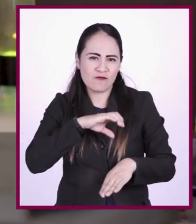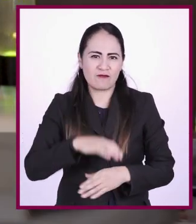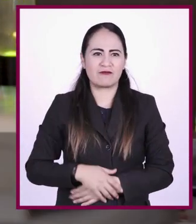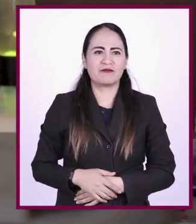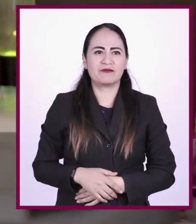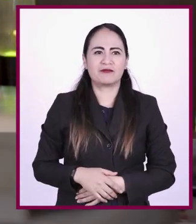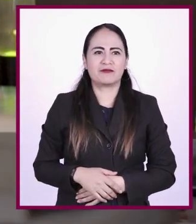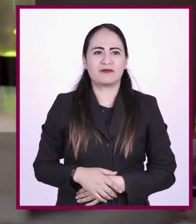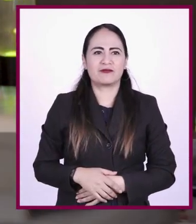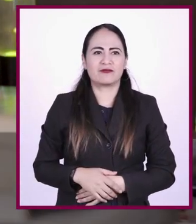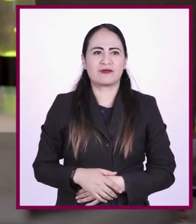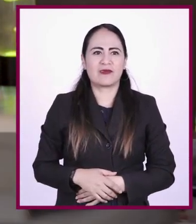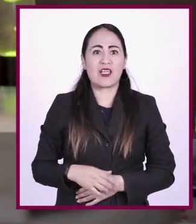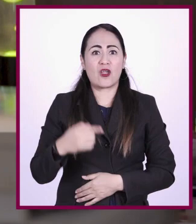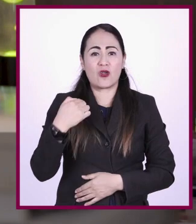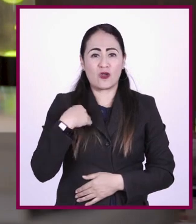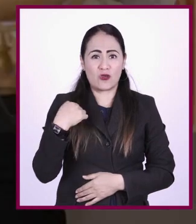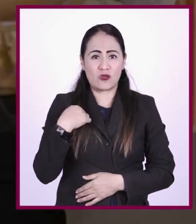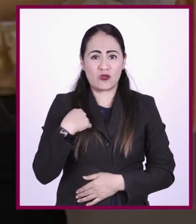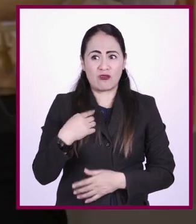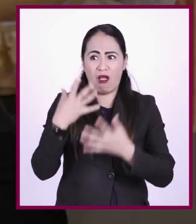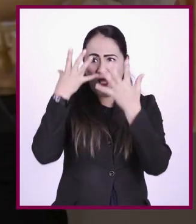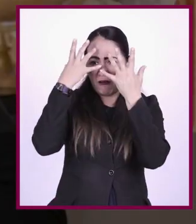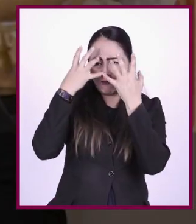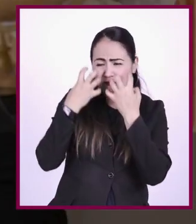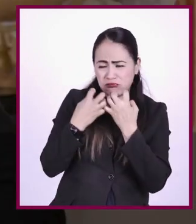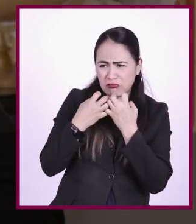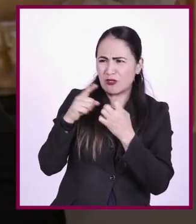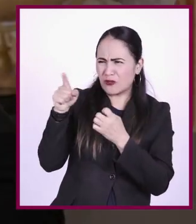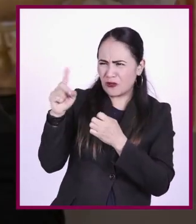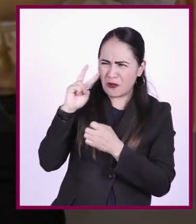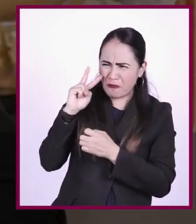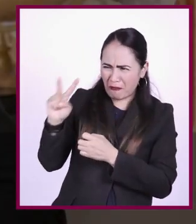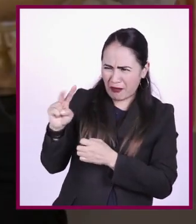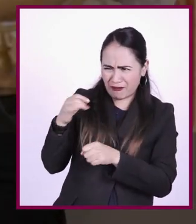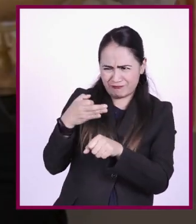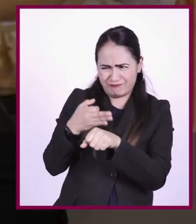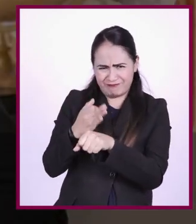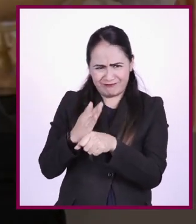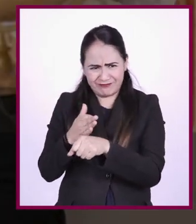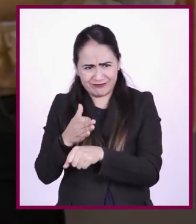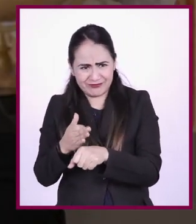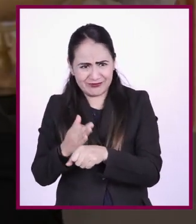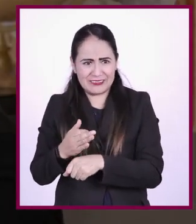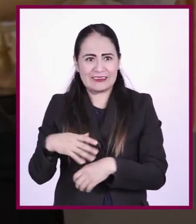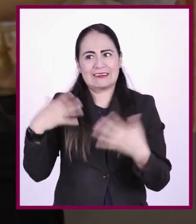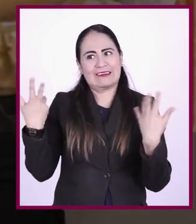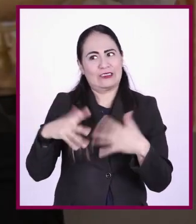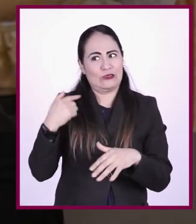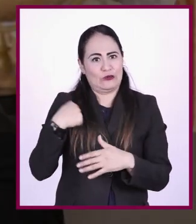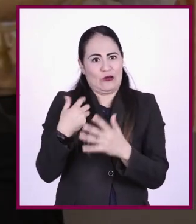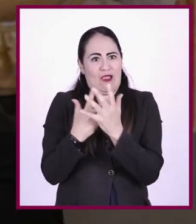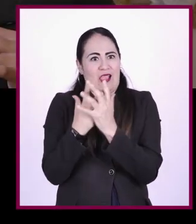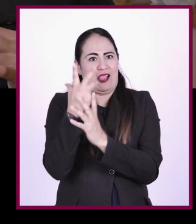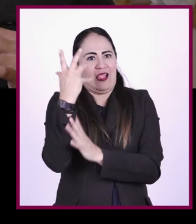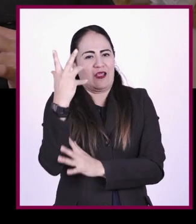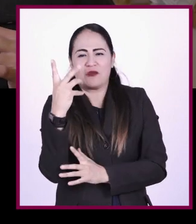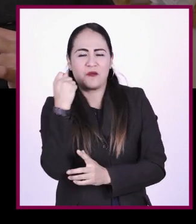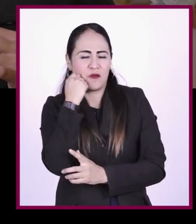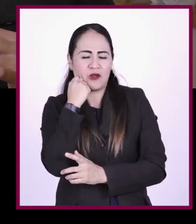¿Cómo voy a actuar de tristeza si te ves tan chistoso? Creo que ahora sí se nos fue la mano, pero me siento en mi